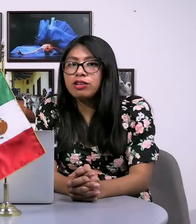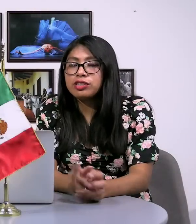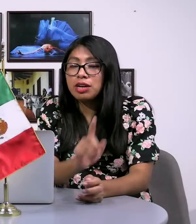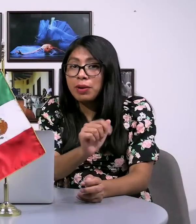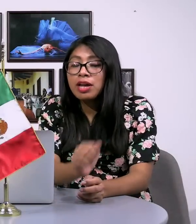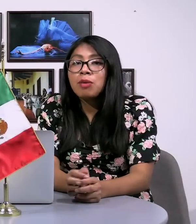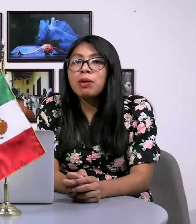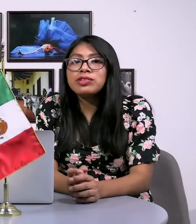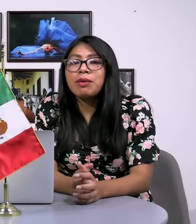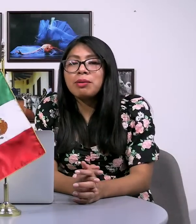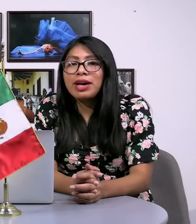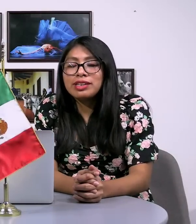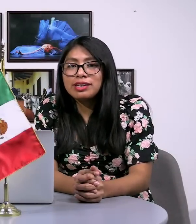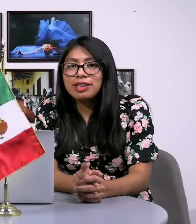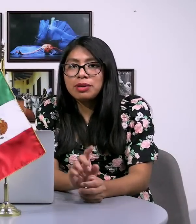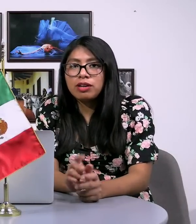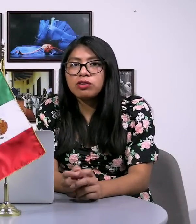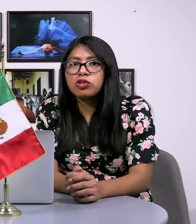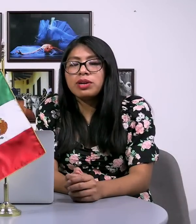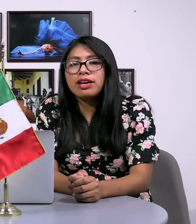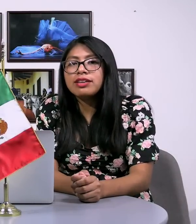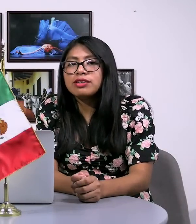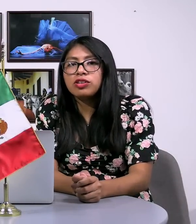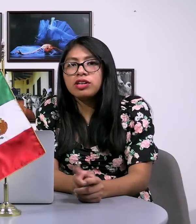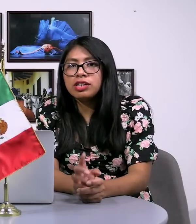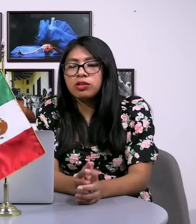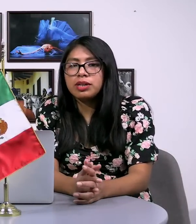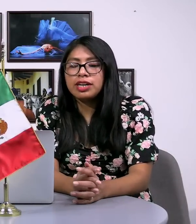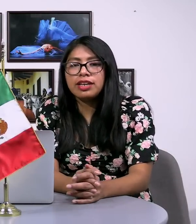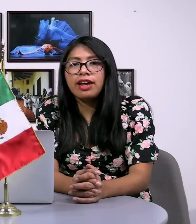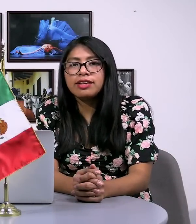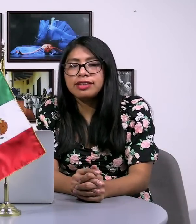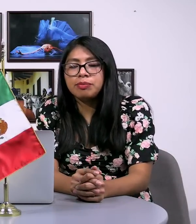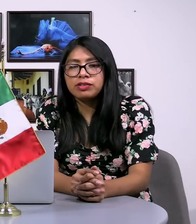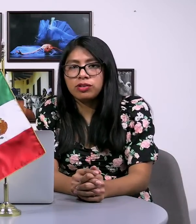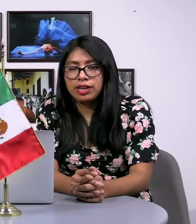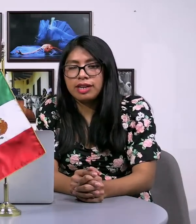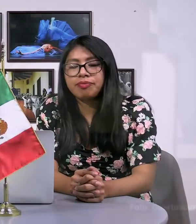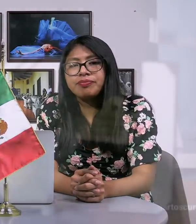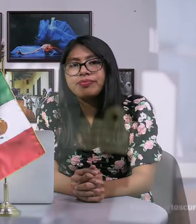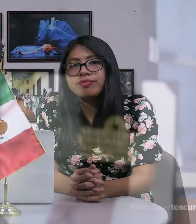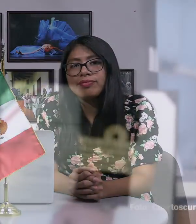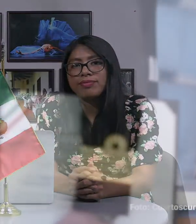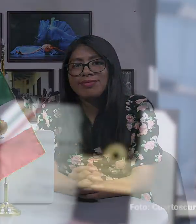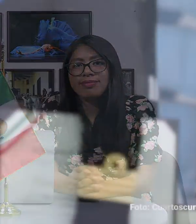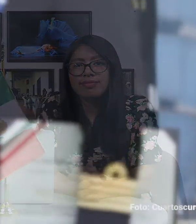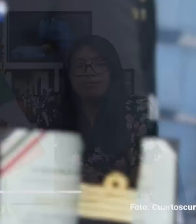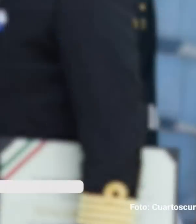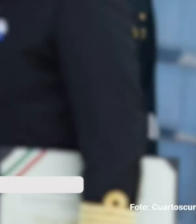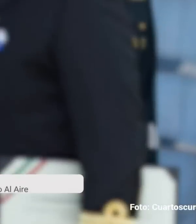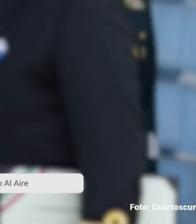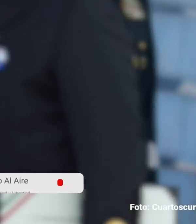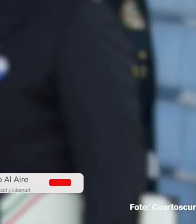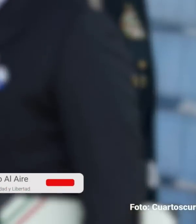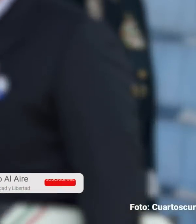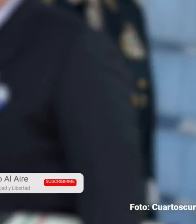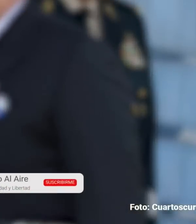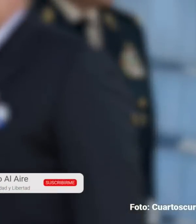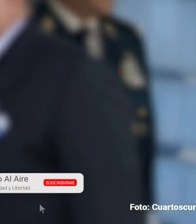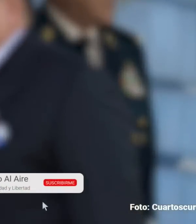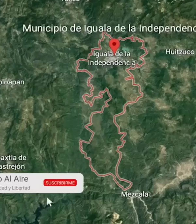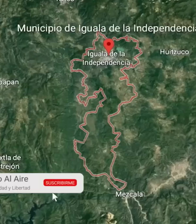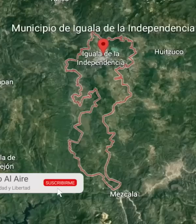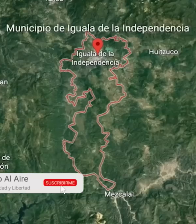estudiantes de Ayotzinapa. Vamos a ver más en este video sobre la detención y sobre quién era este personaje. El general José